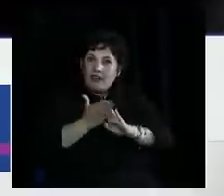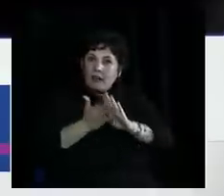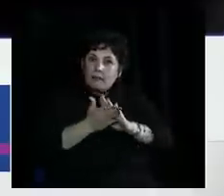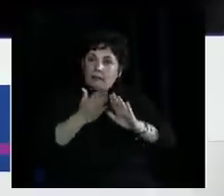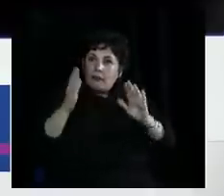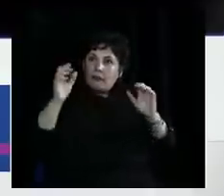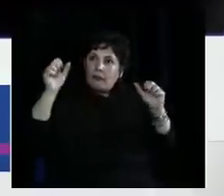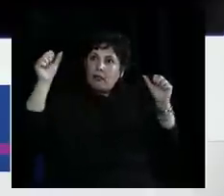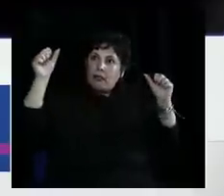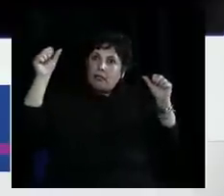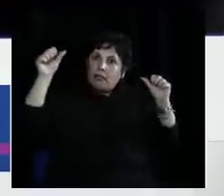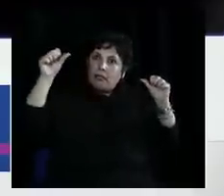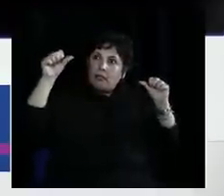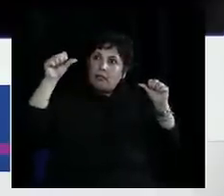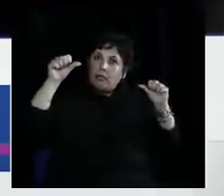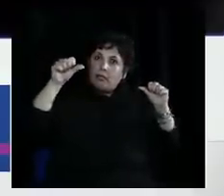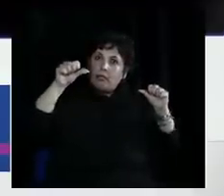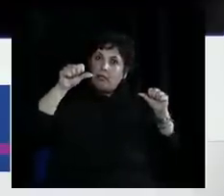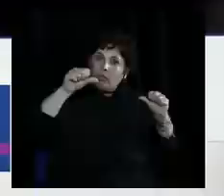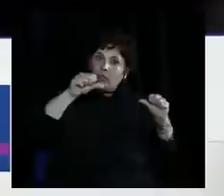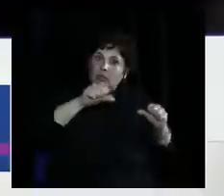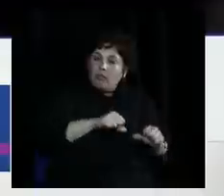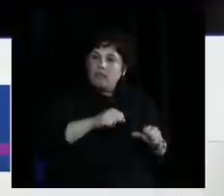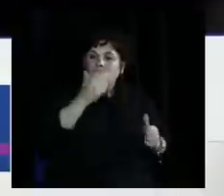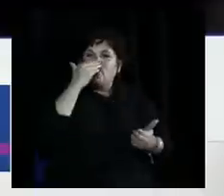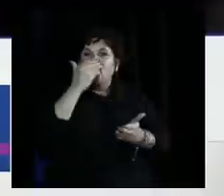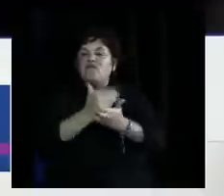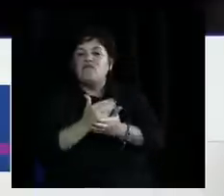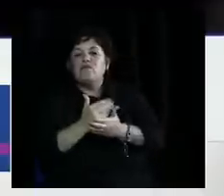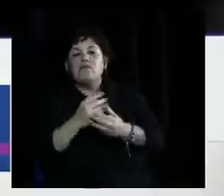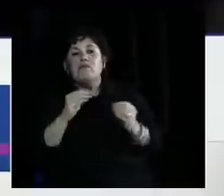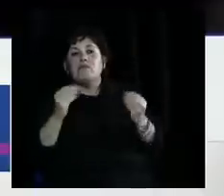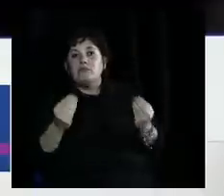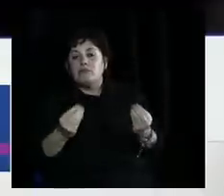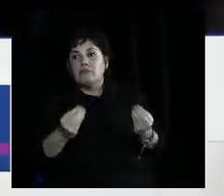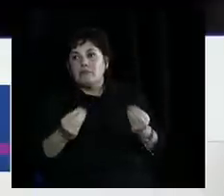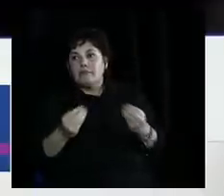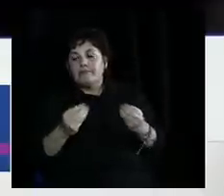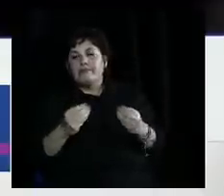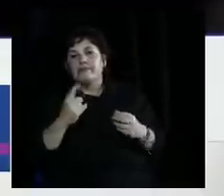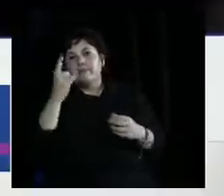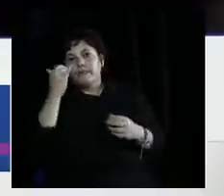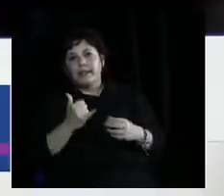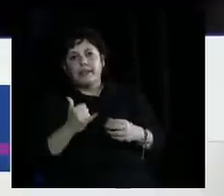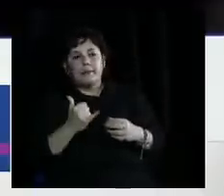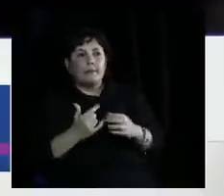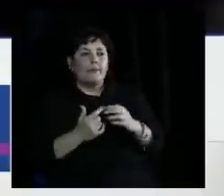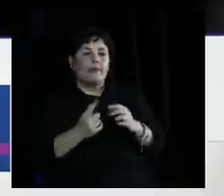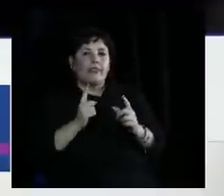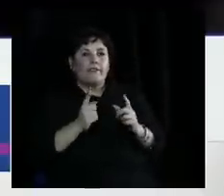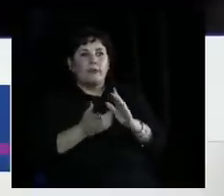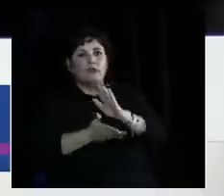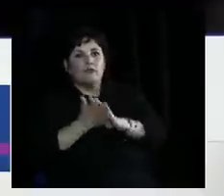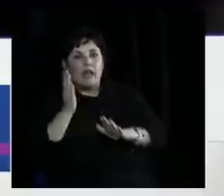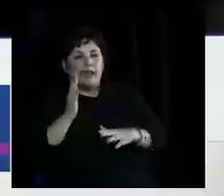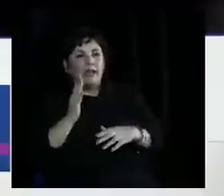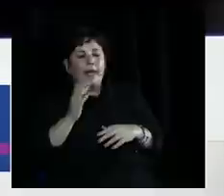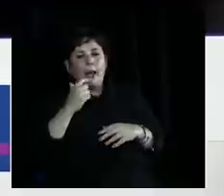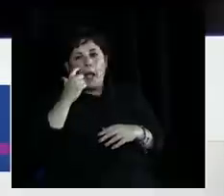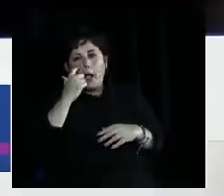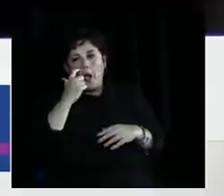tan evidente y tan progresivo, lo que va a terminar pasando después es que vamos a tener que salir a